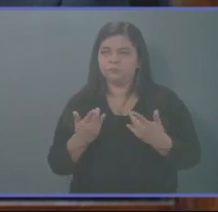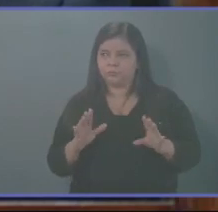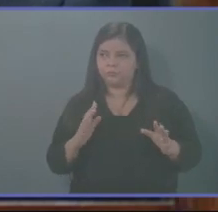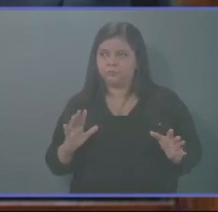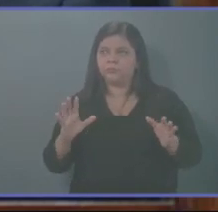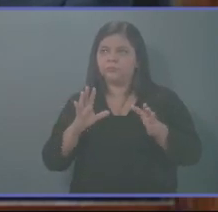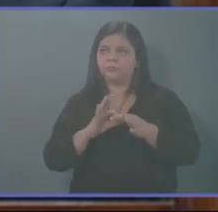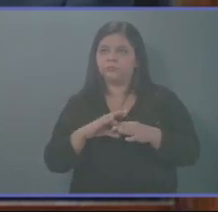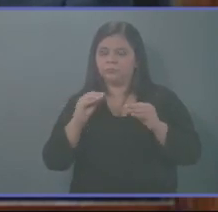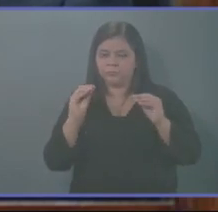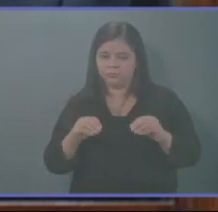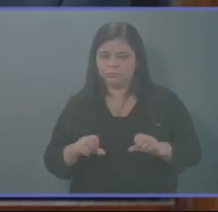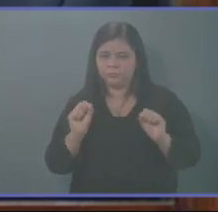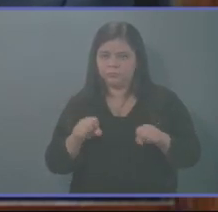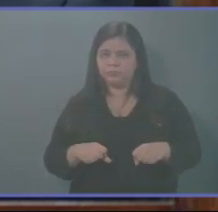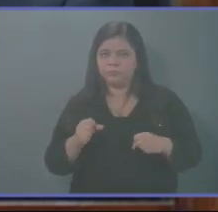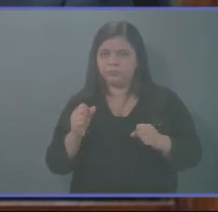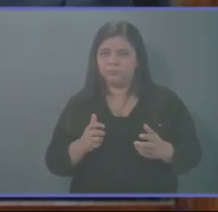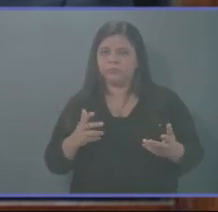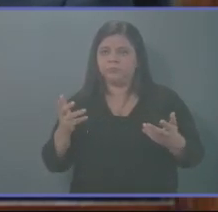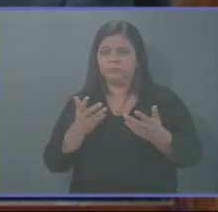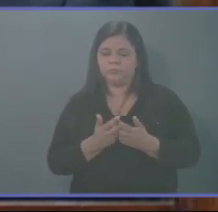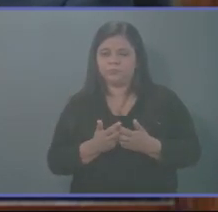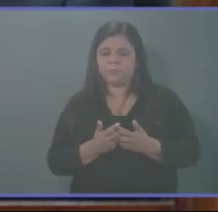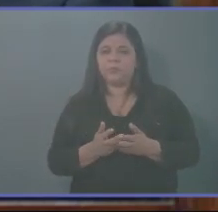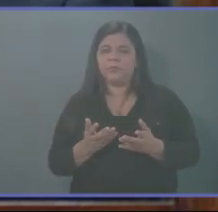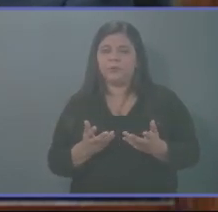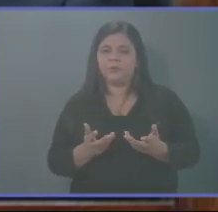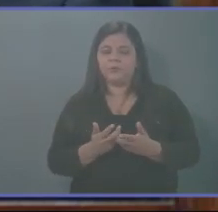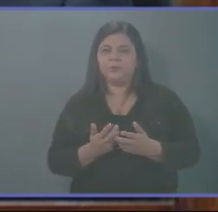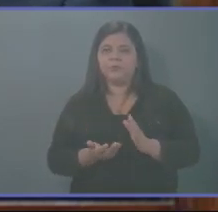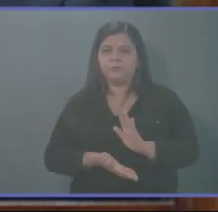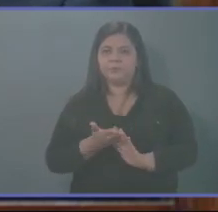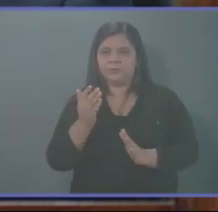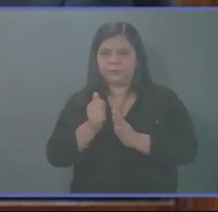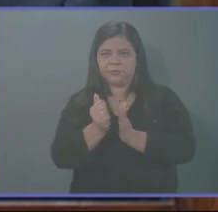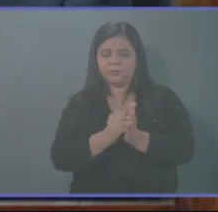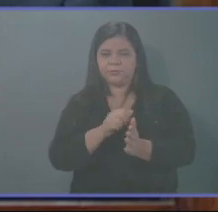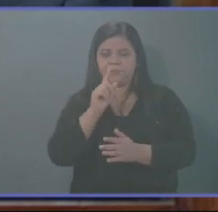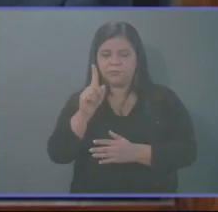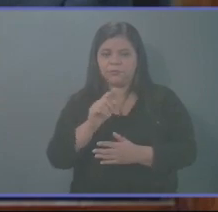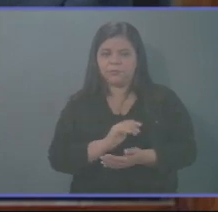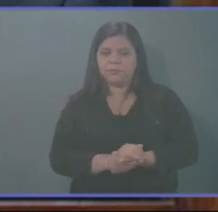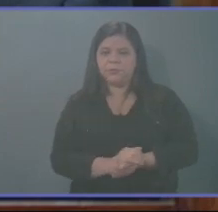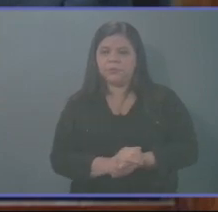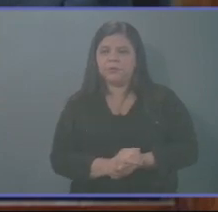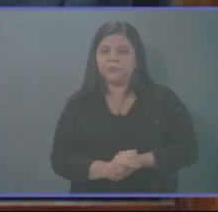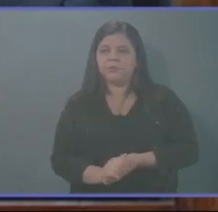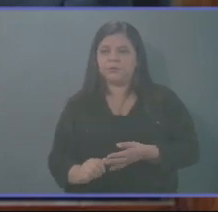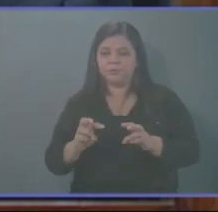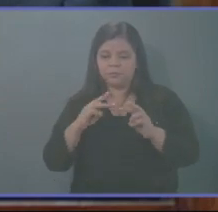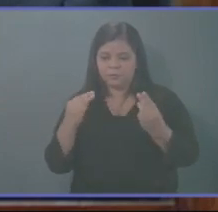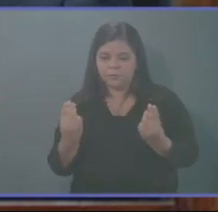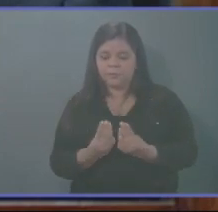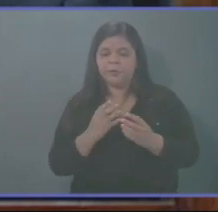se concatena normativamente con lo regulado en el artículo 1 de la Ley de Proscripción de Maras, Pandillas, Agrupaciones, Asociaciones y Organizaciones